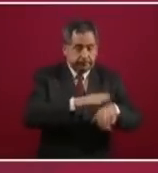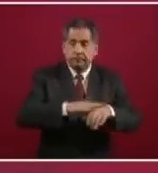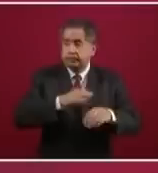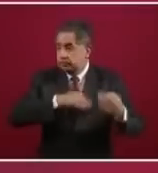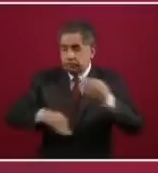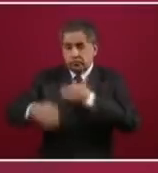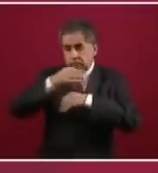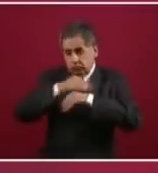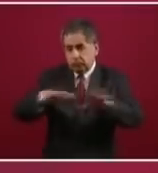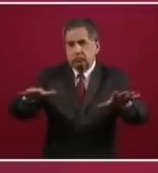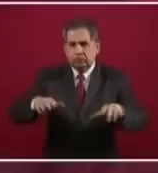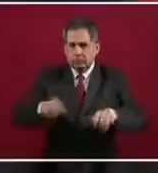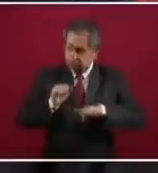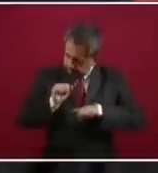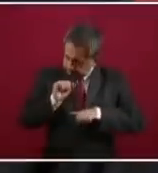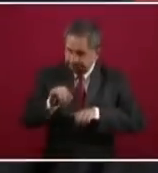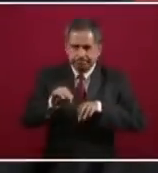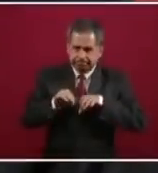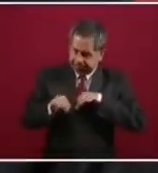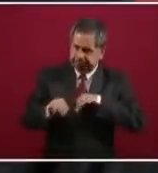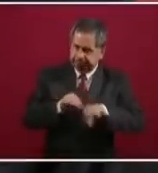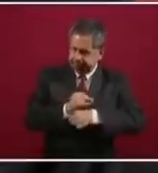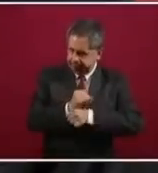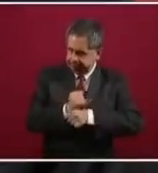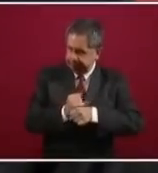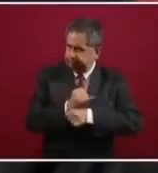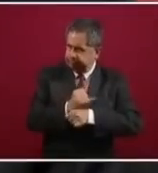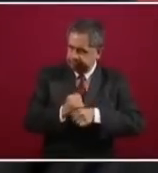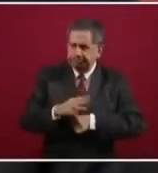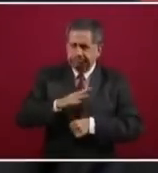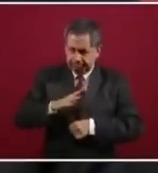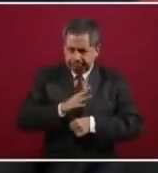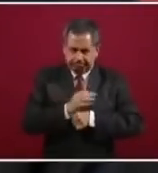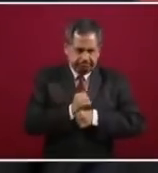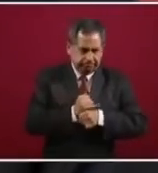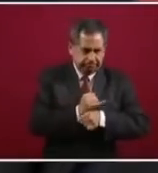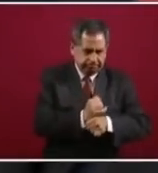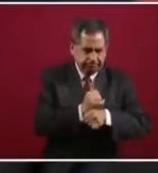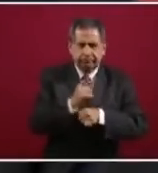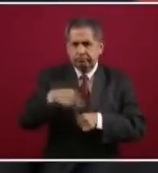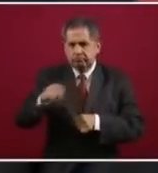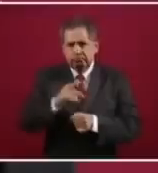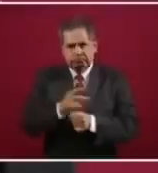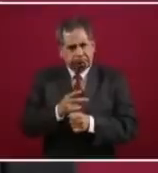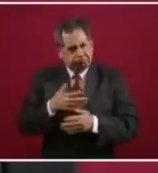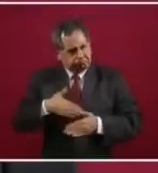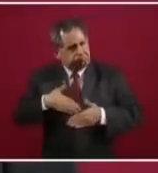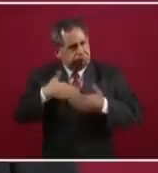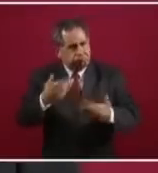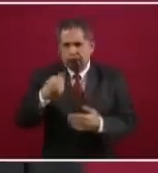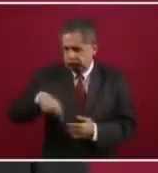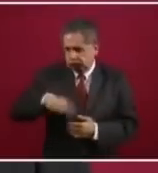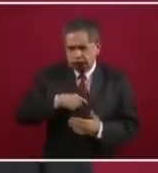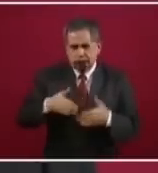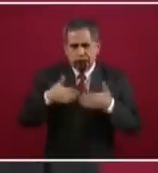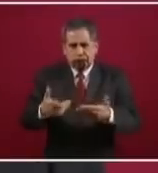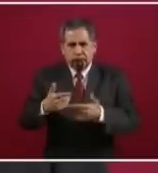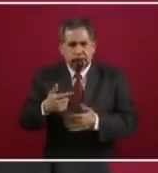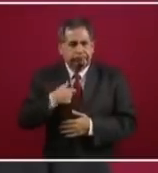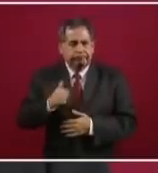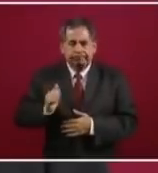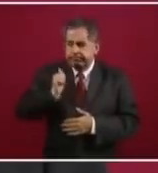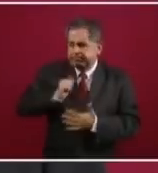mexicanos es que estamos trabajando en la investigación y que se tenga confianza porque tenemos